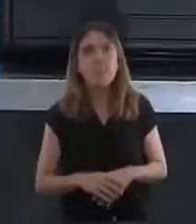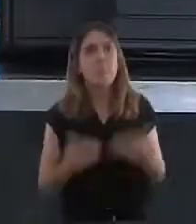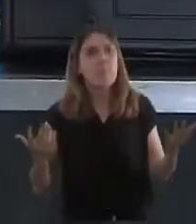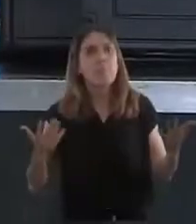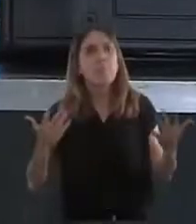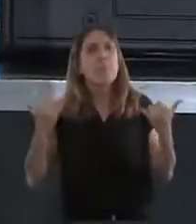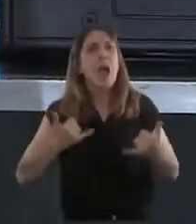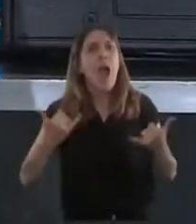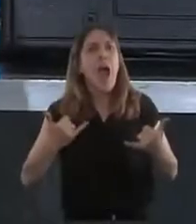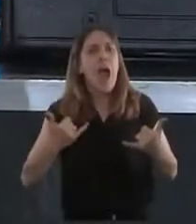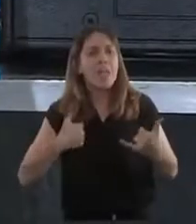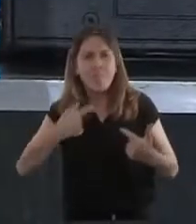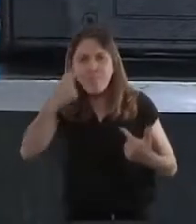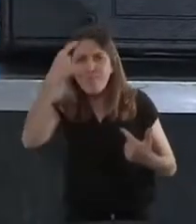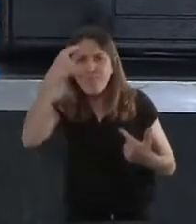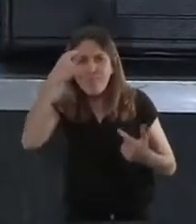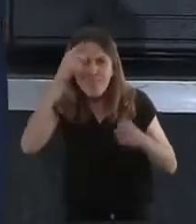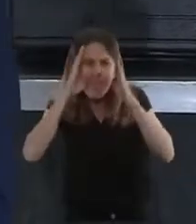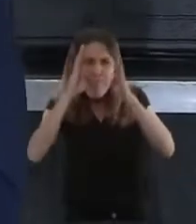tenemos una sola obsesión.